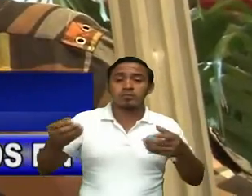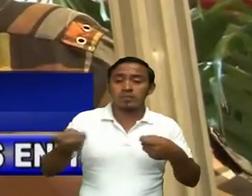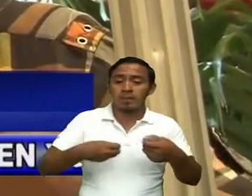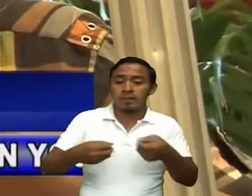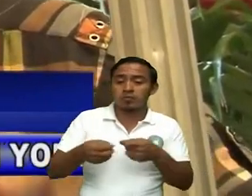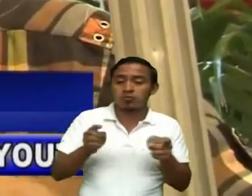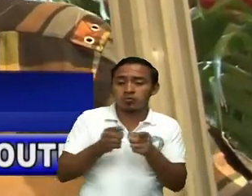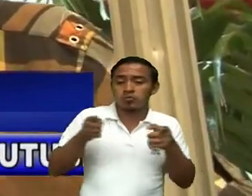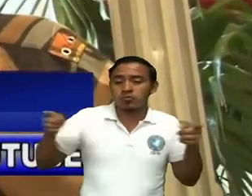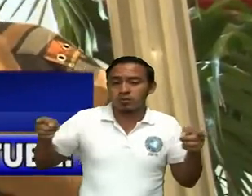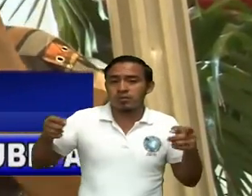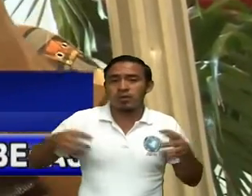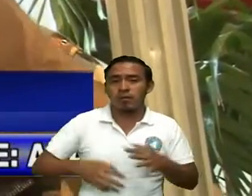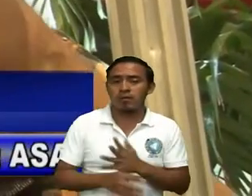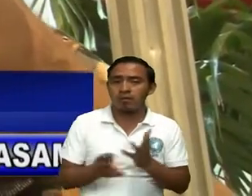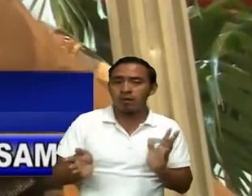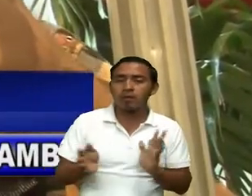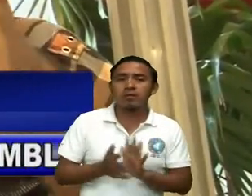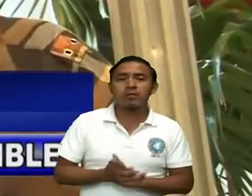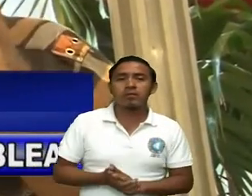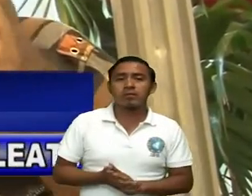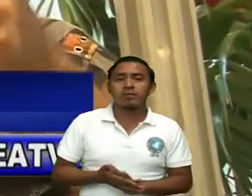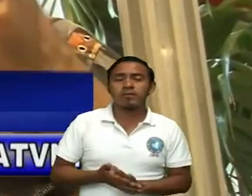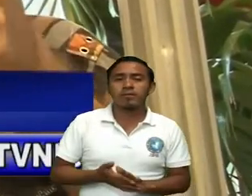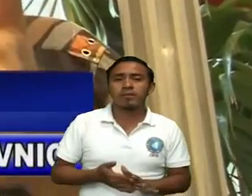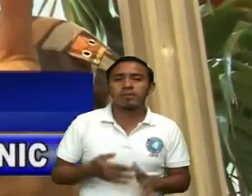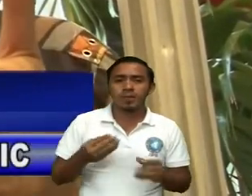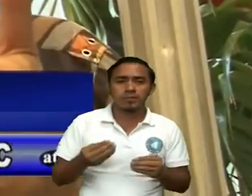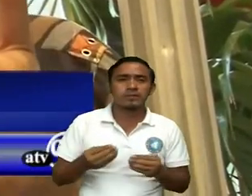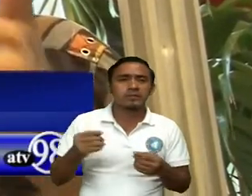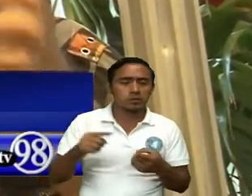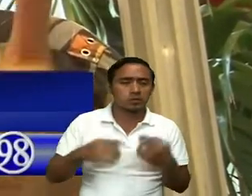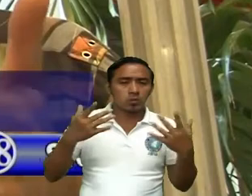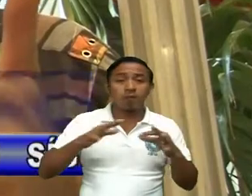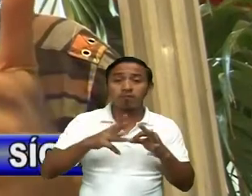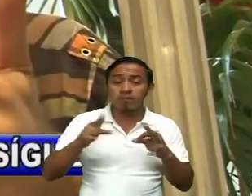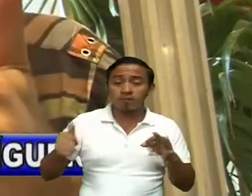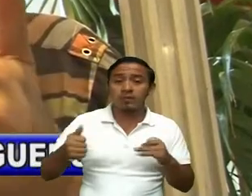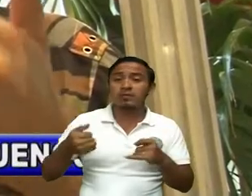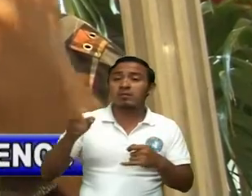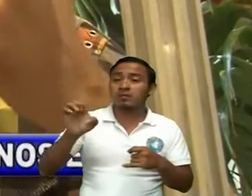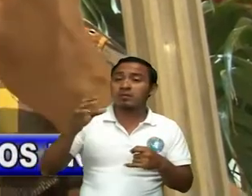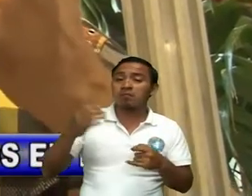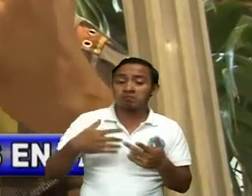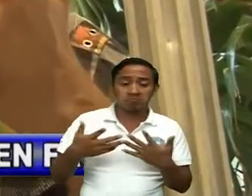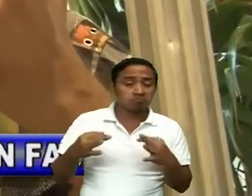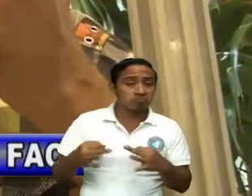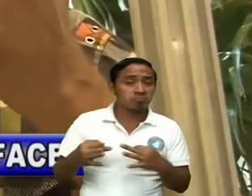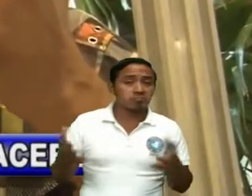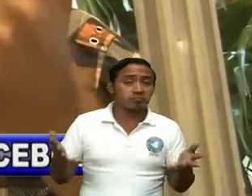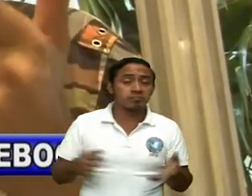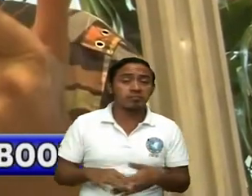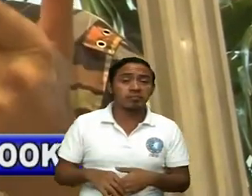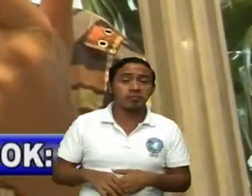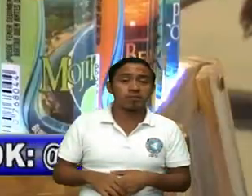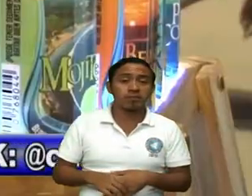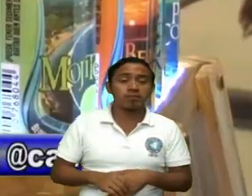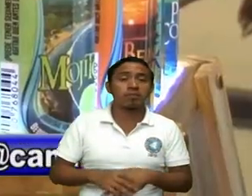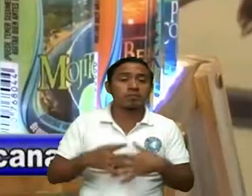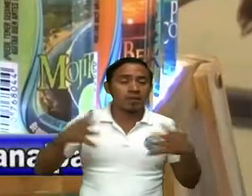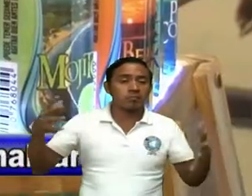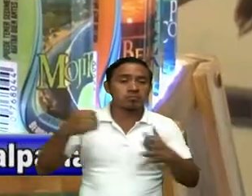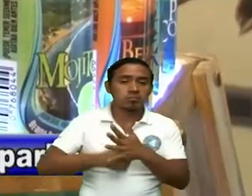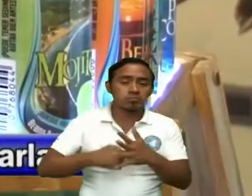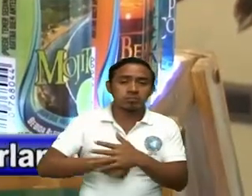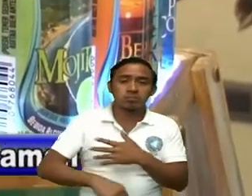y mediano. Hay materia prima, frutas ecológicas, grandes recursos